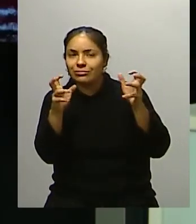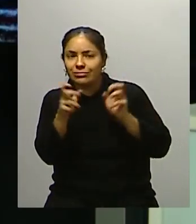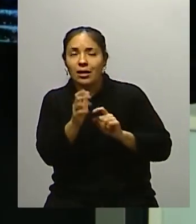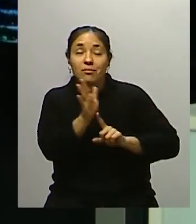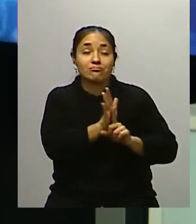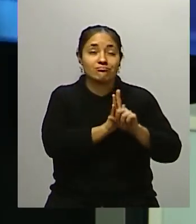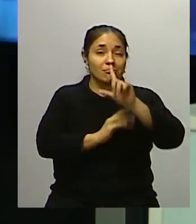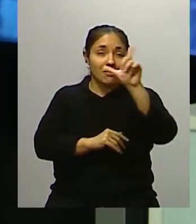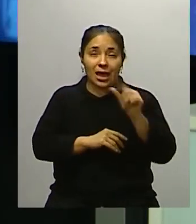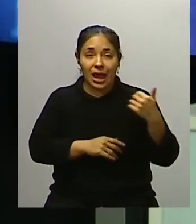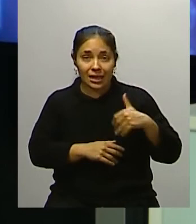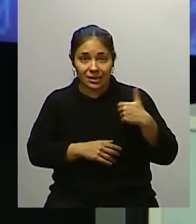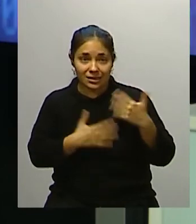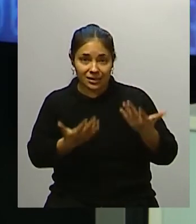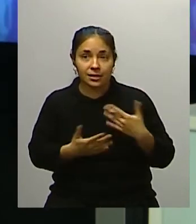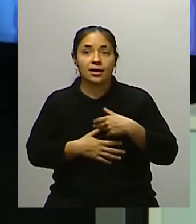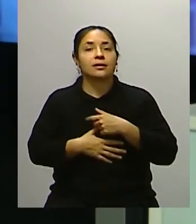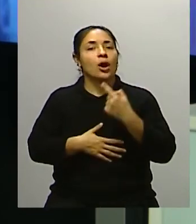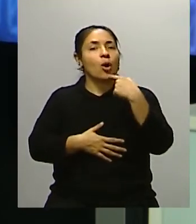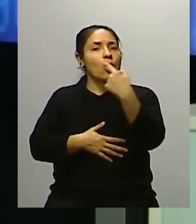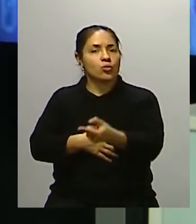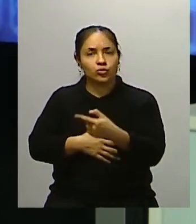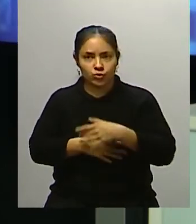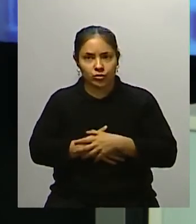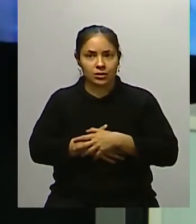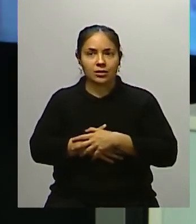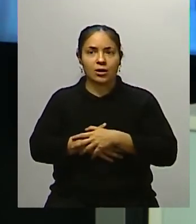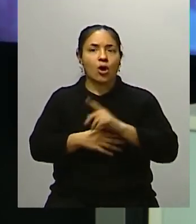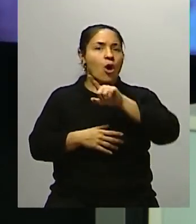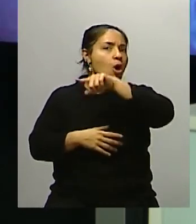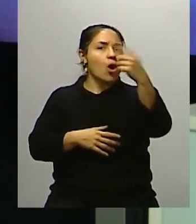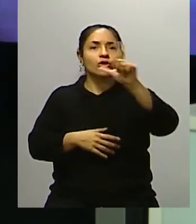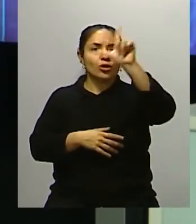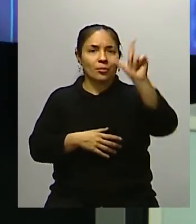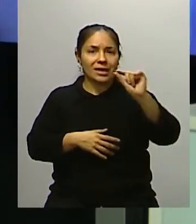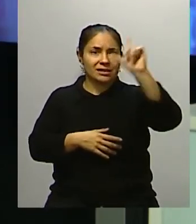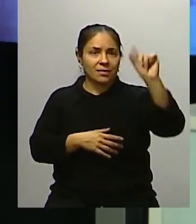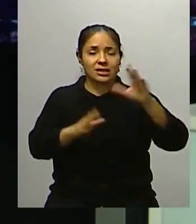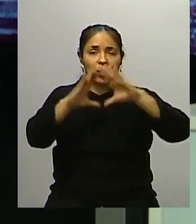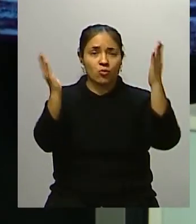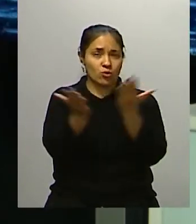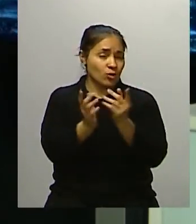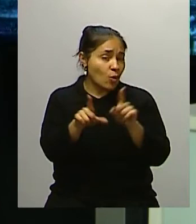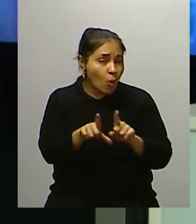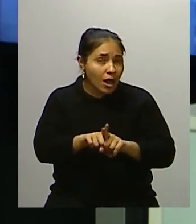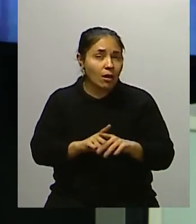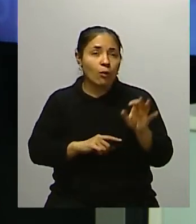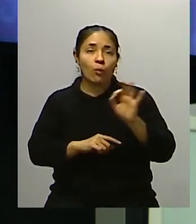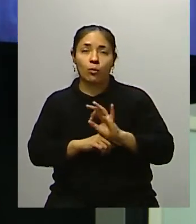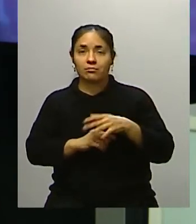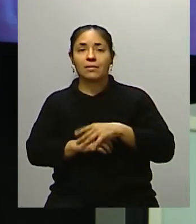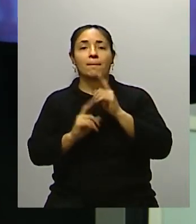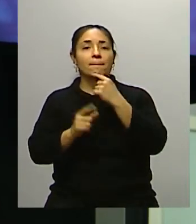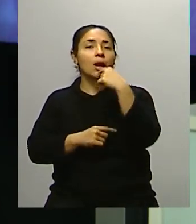crecimiento acá en la Argentina. La primera consulta es, ¿pasa lo mismo en nuestros países de la región o del mundo? Y la otra es, esto también